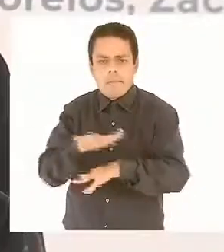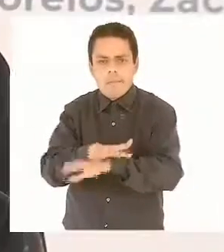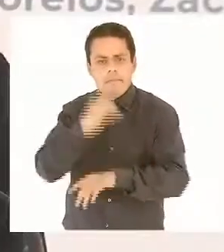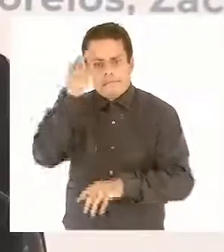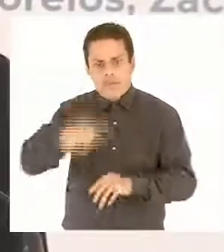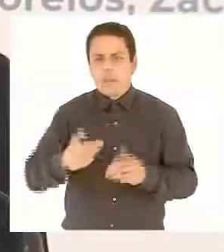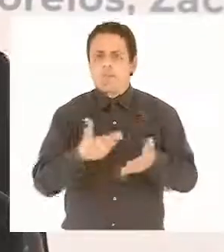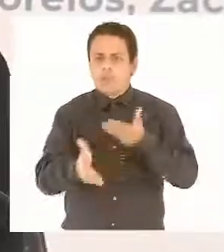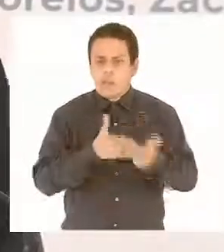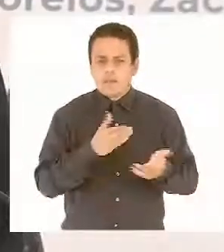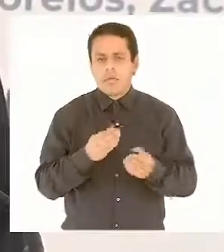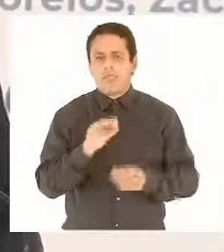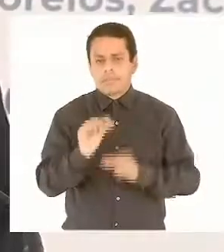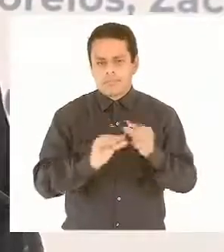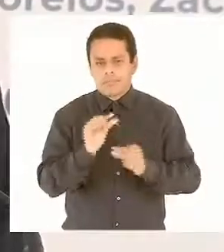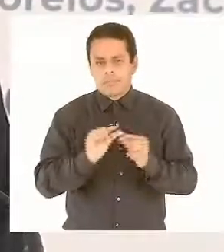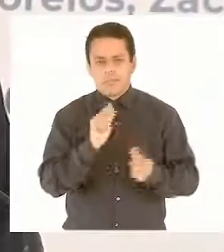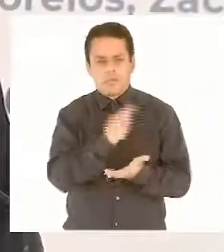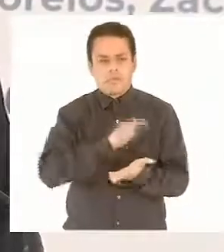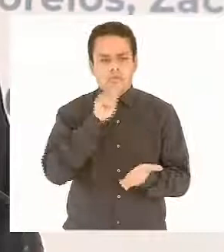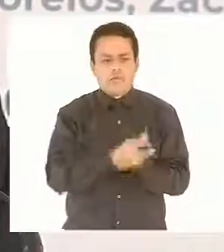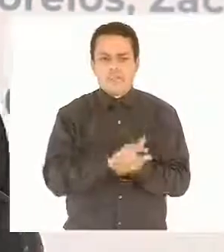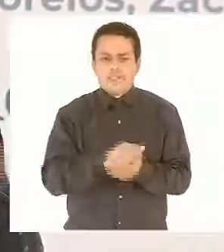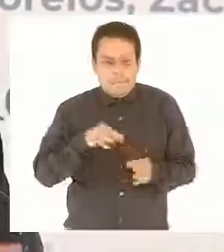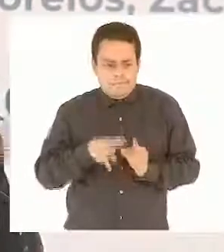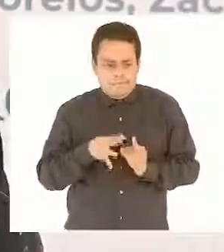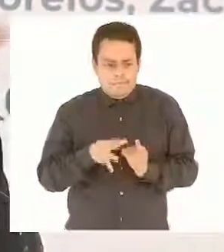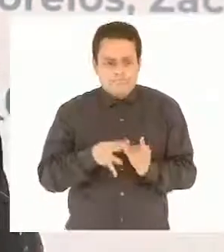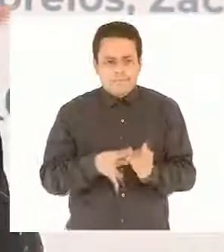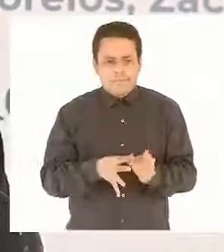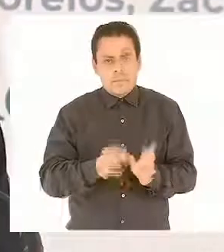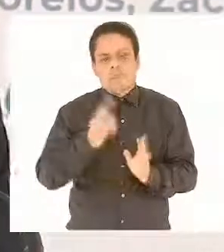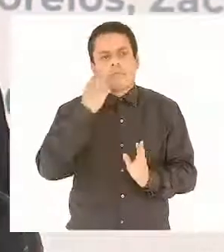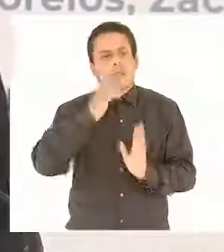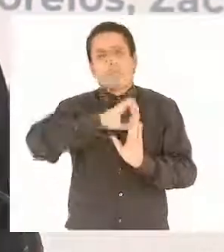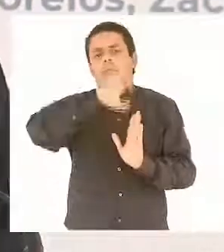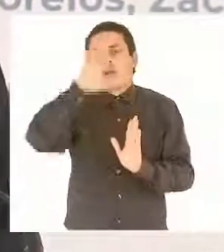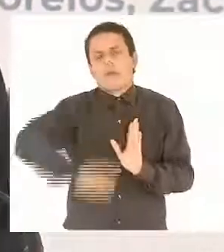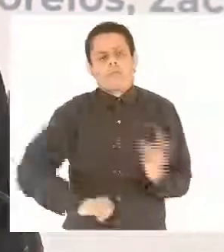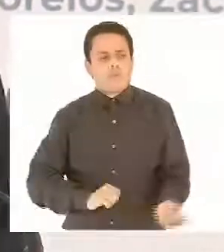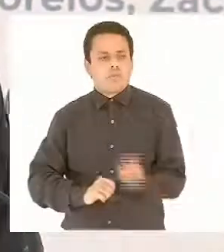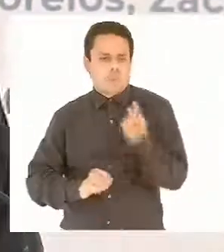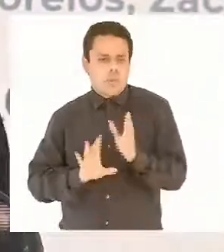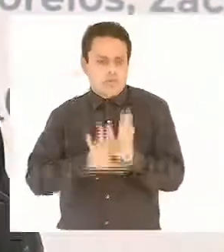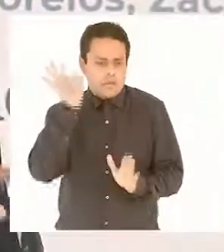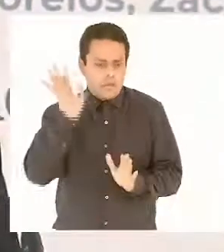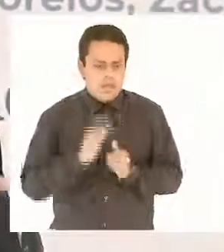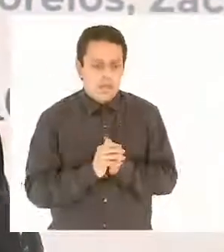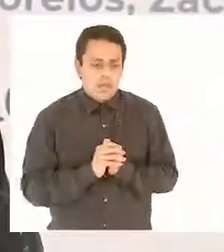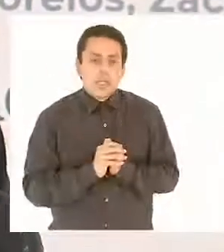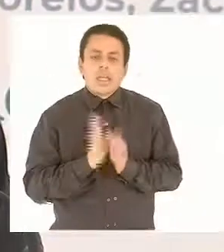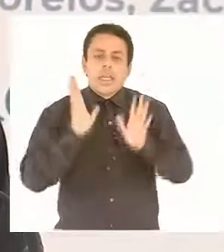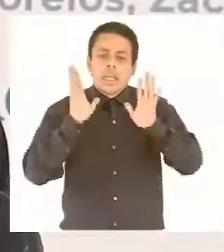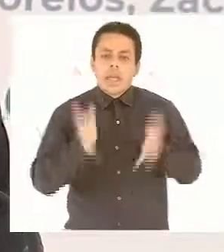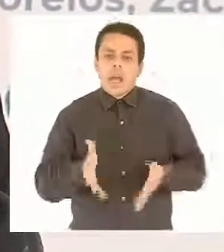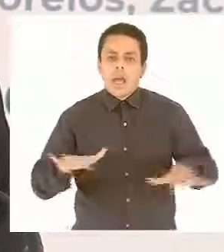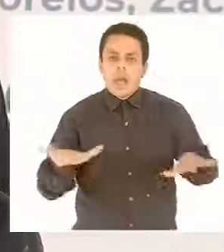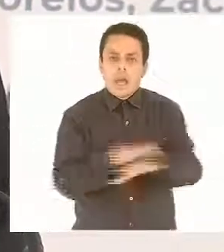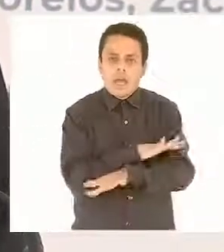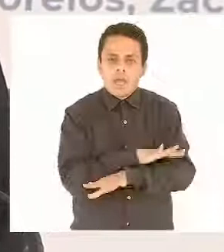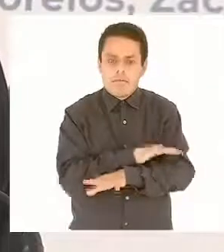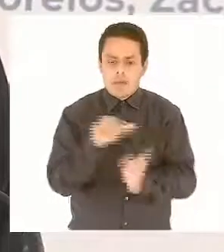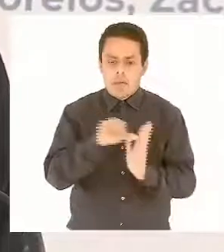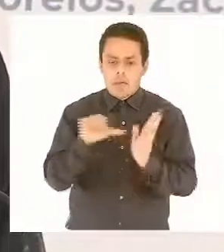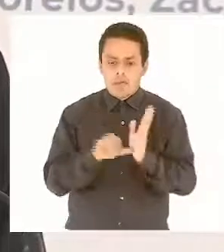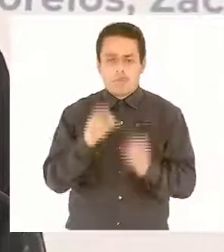las nuevas circunstancias. Solo pongo un ejemplo: ya se reformó el